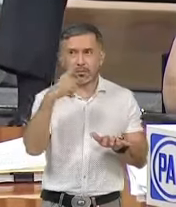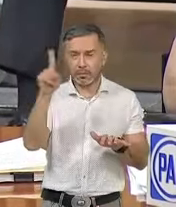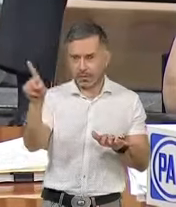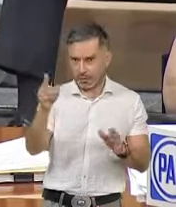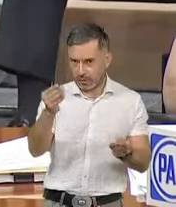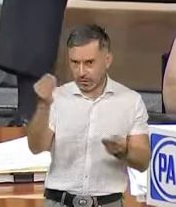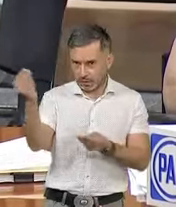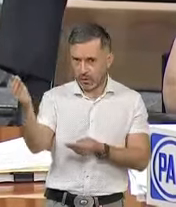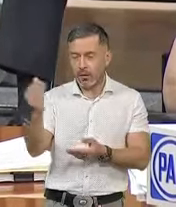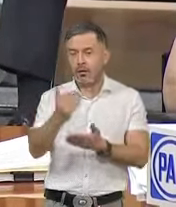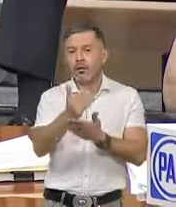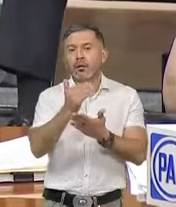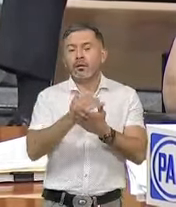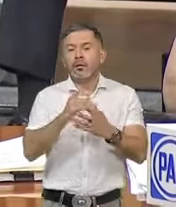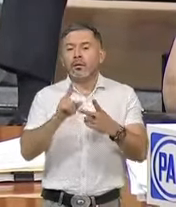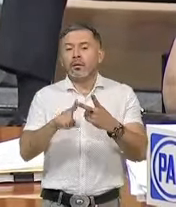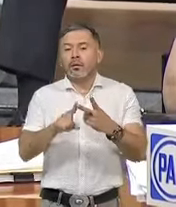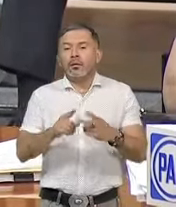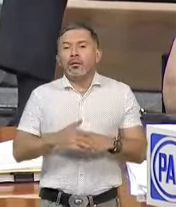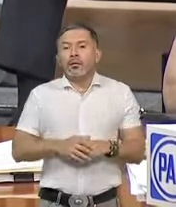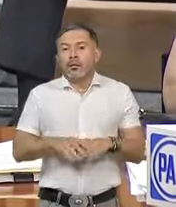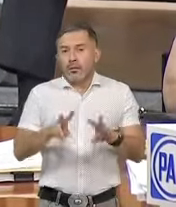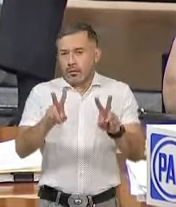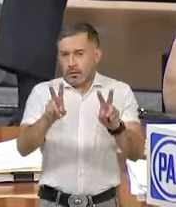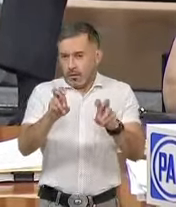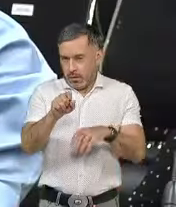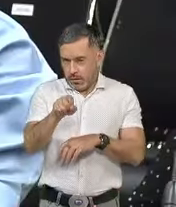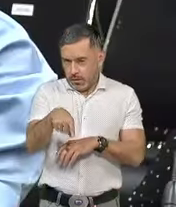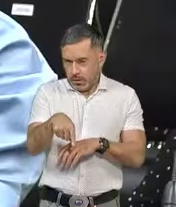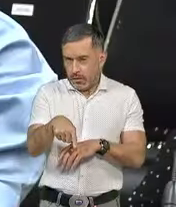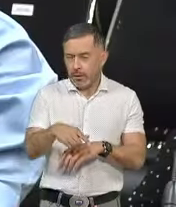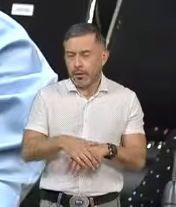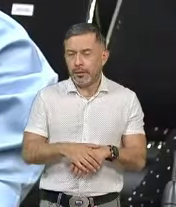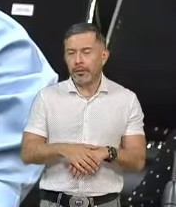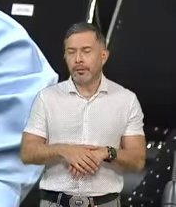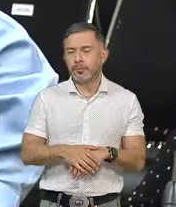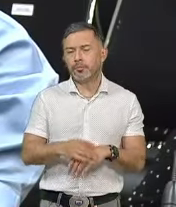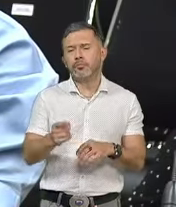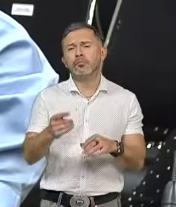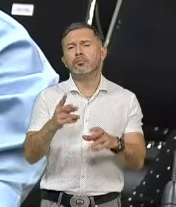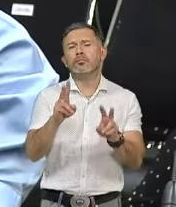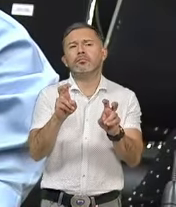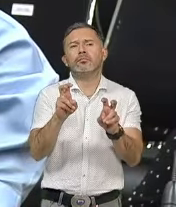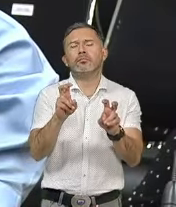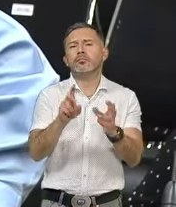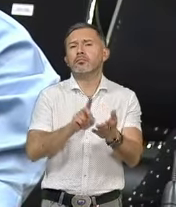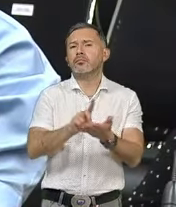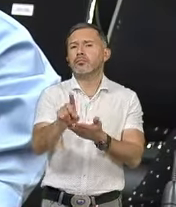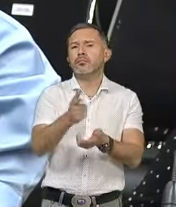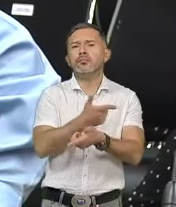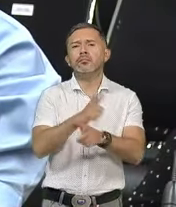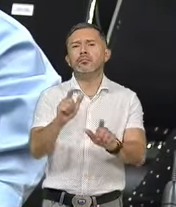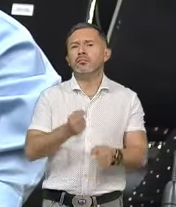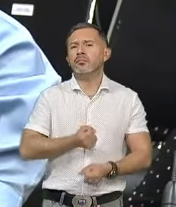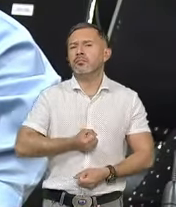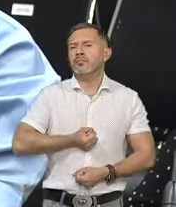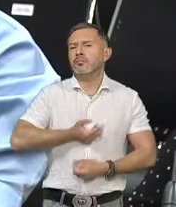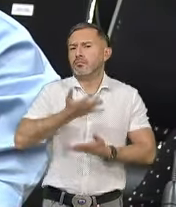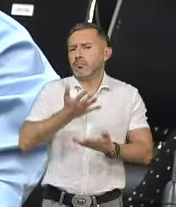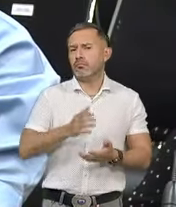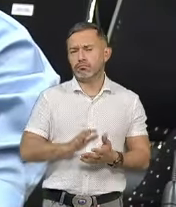el tema es un asunto de libertad de expresión Cómo se le pide a un